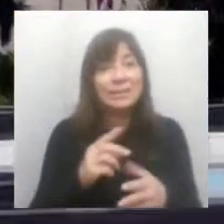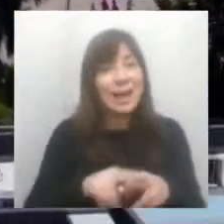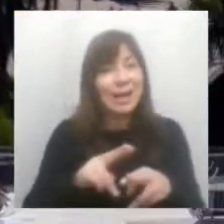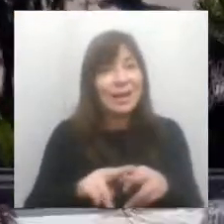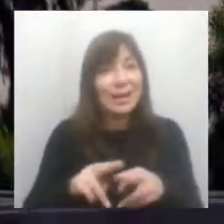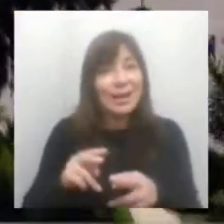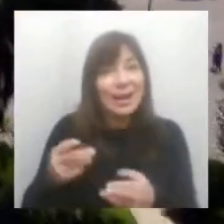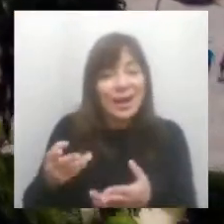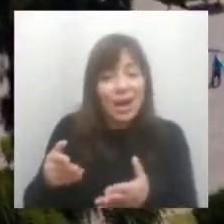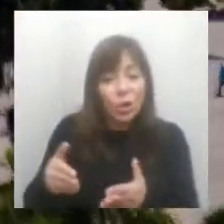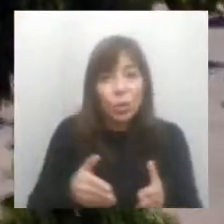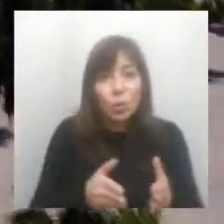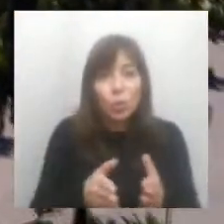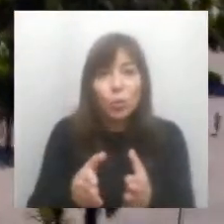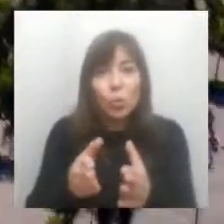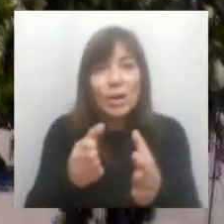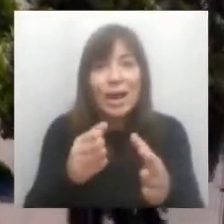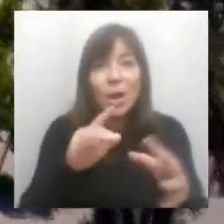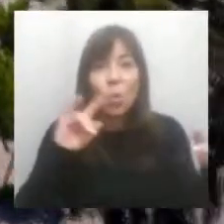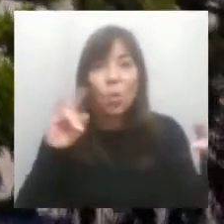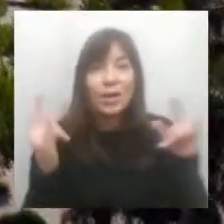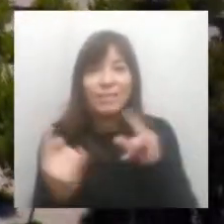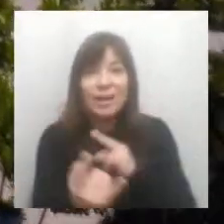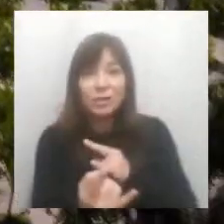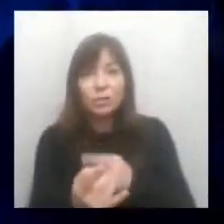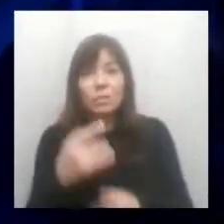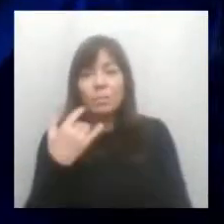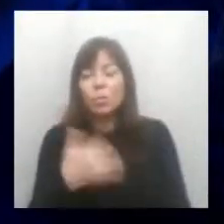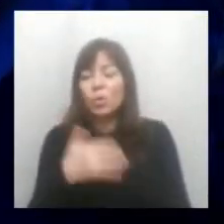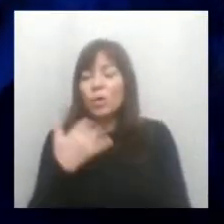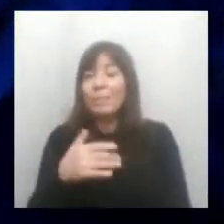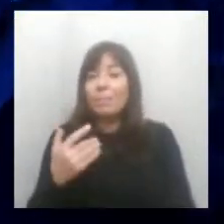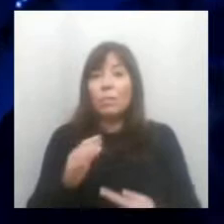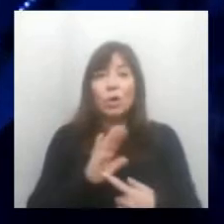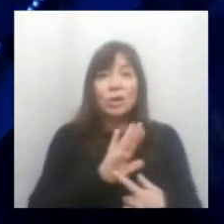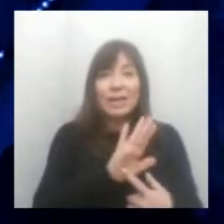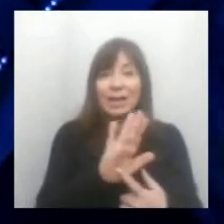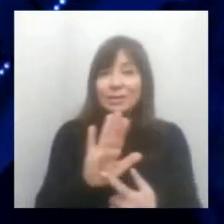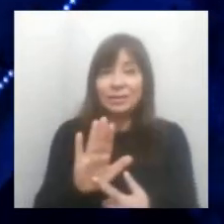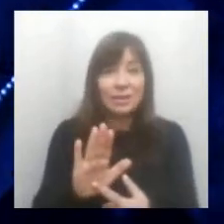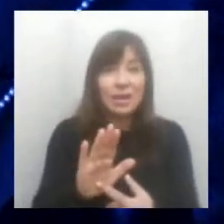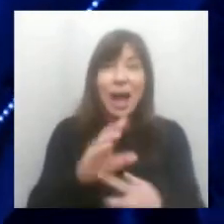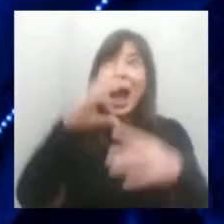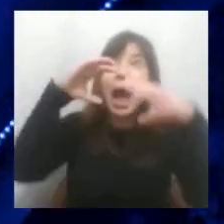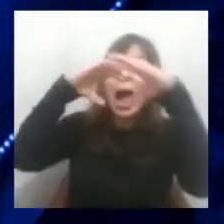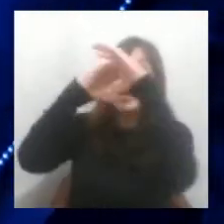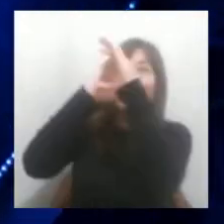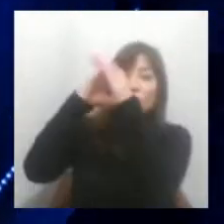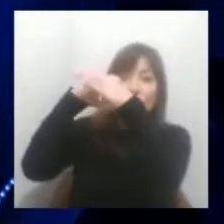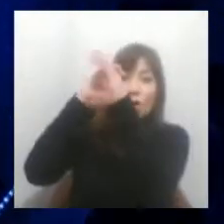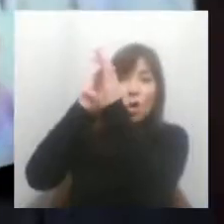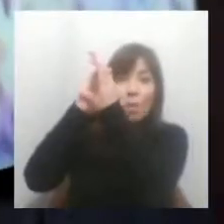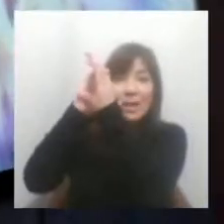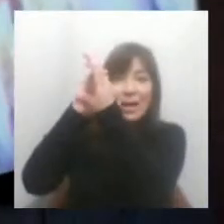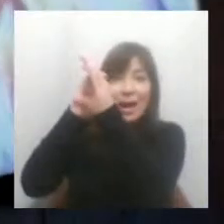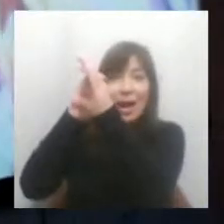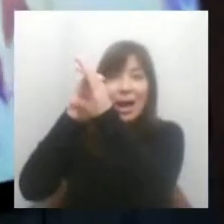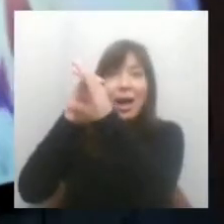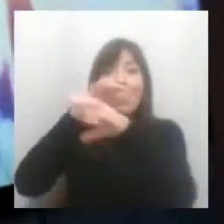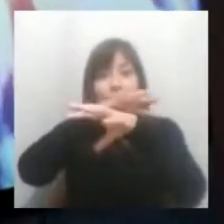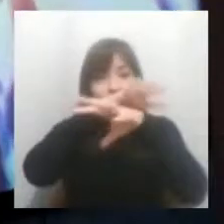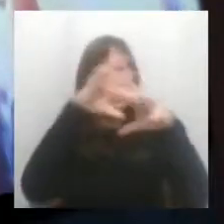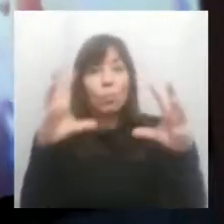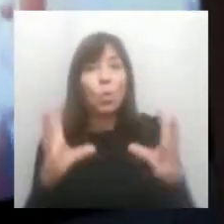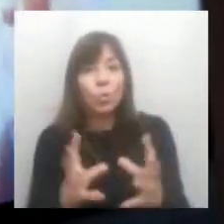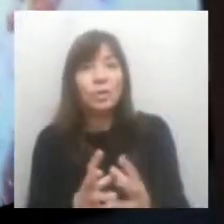es la muestra más importante astronómica de Sudamérica, y podríamos decirlo también que a nivel mundial también es